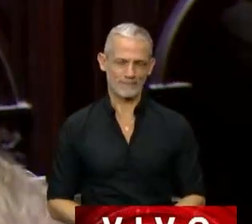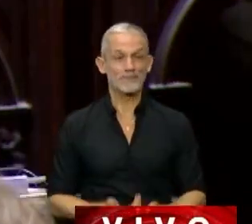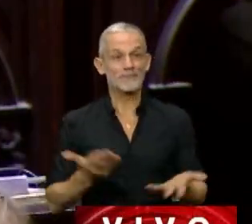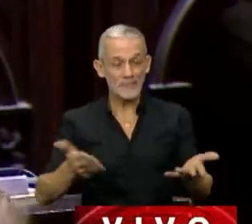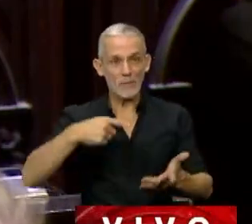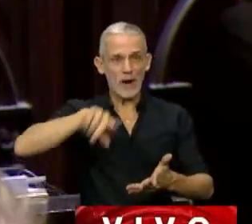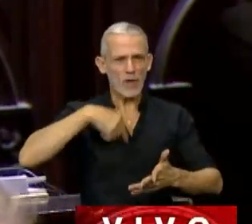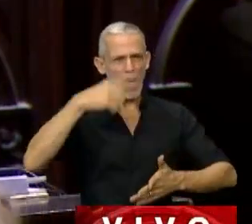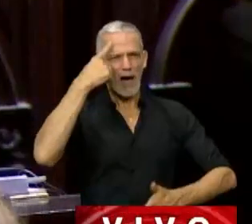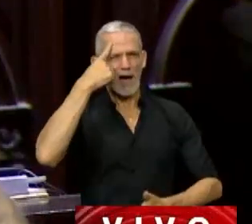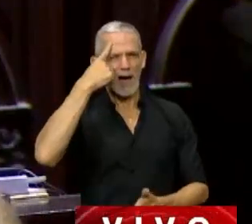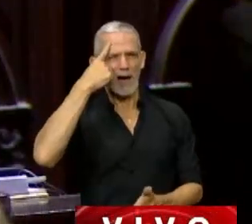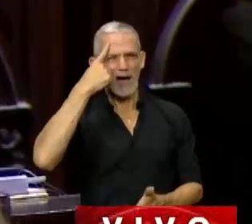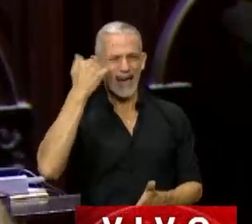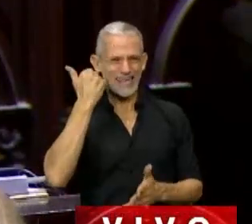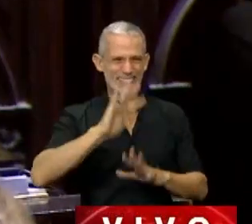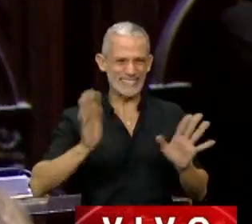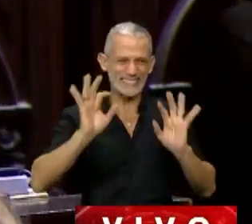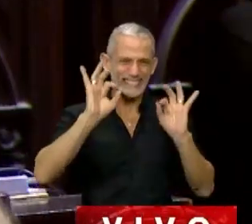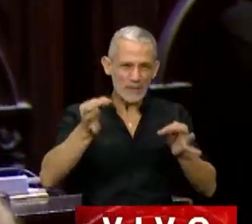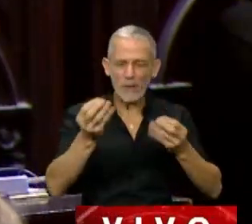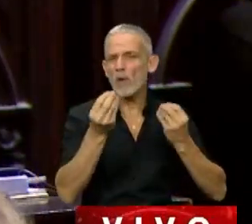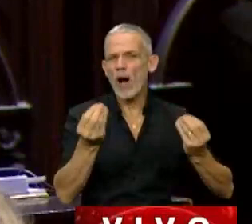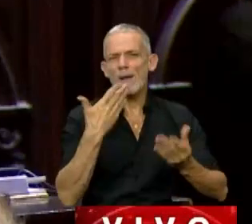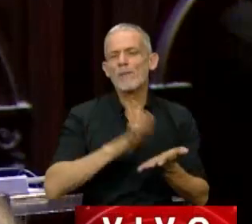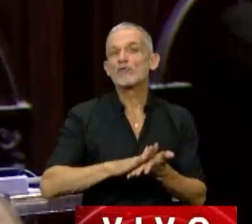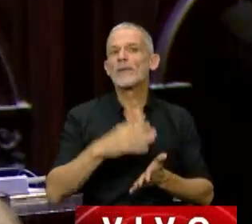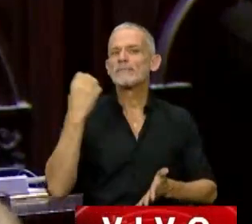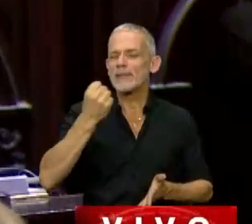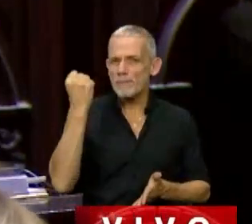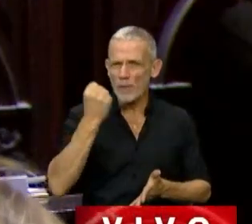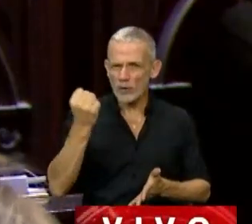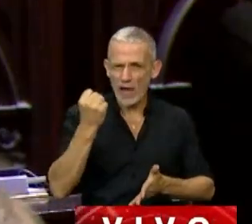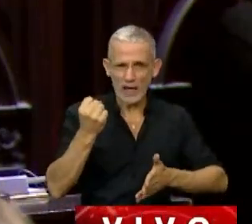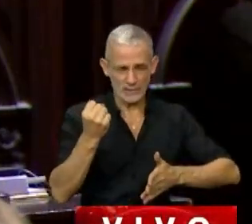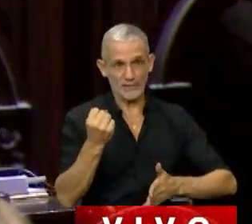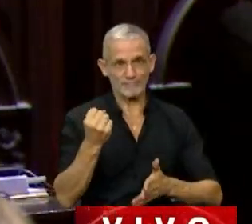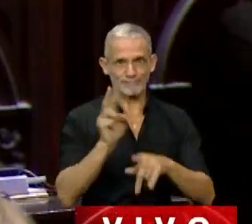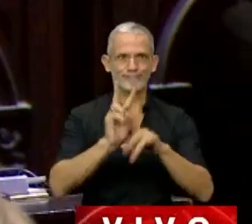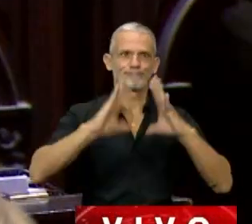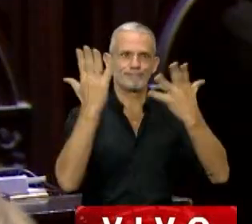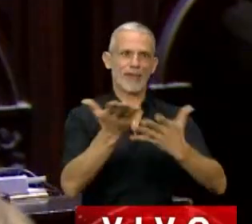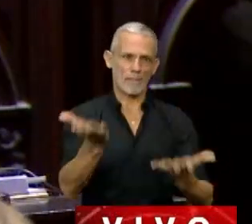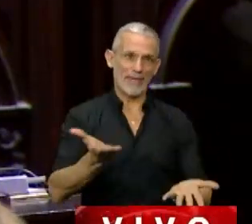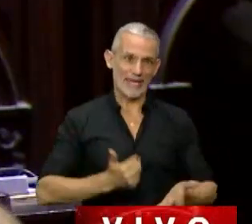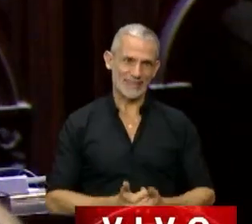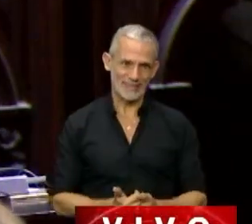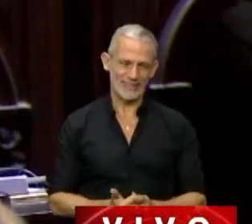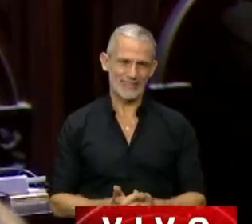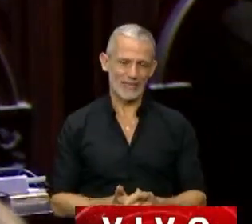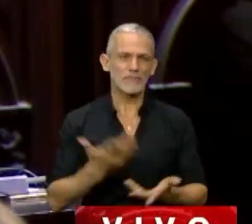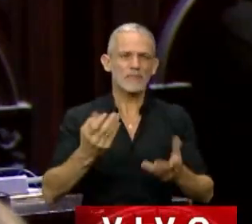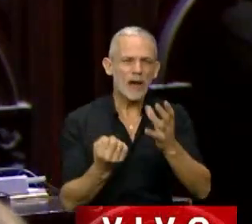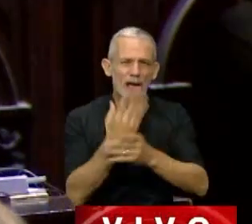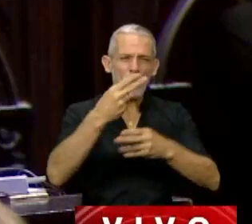Y para que tomemos dimensión, presidente, de lo que estamos hablando, de la importancia medioambiental que tiene